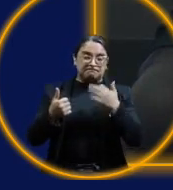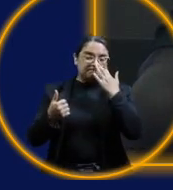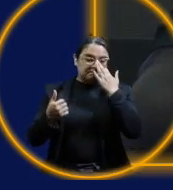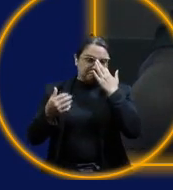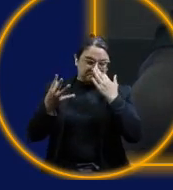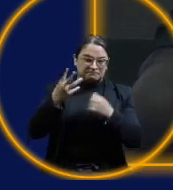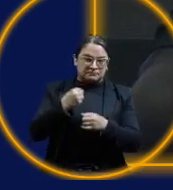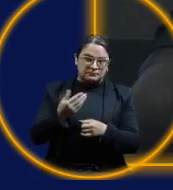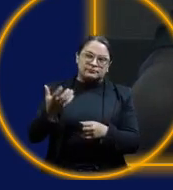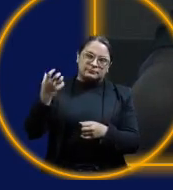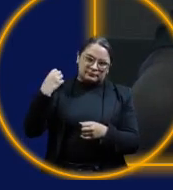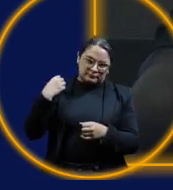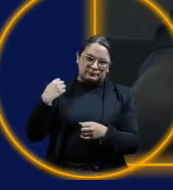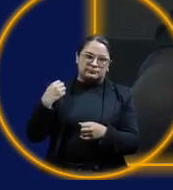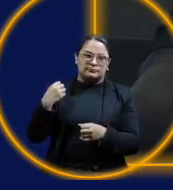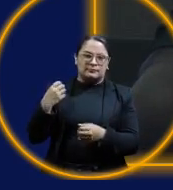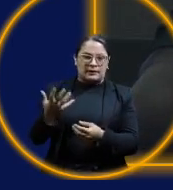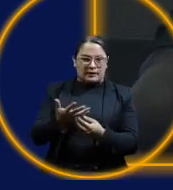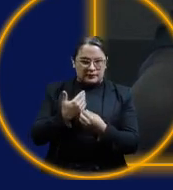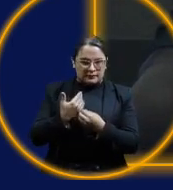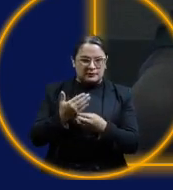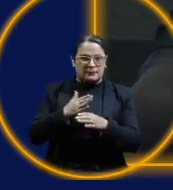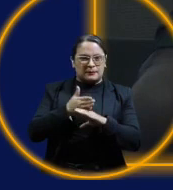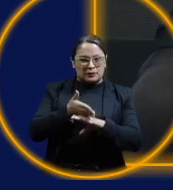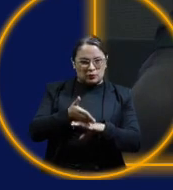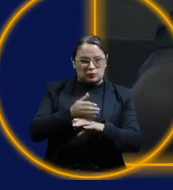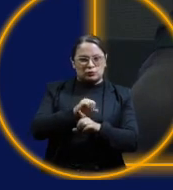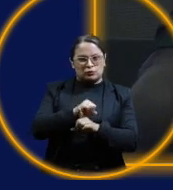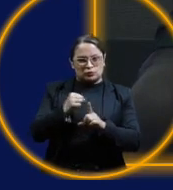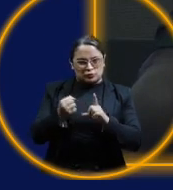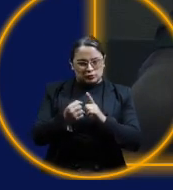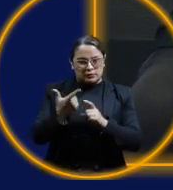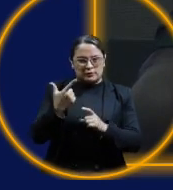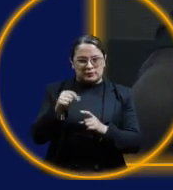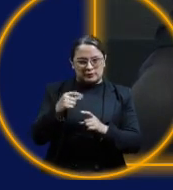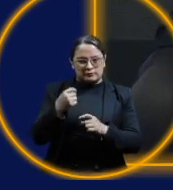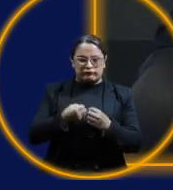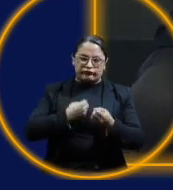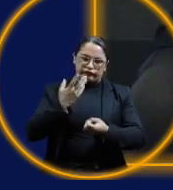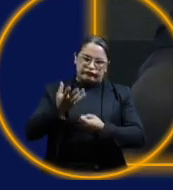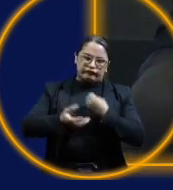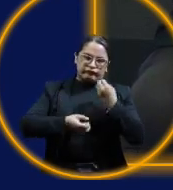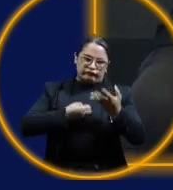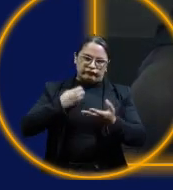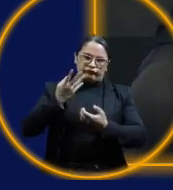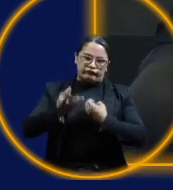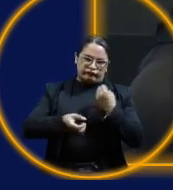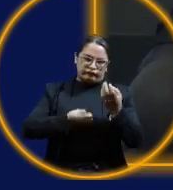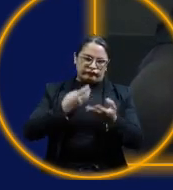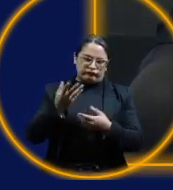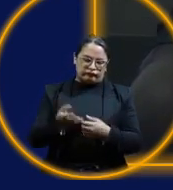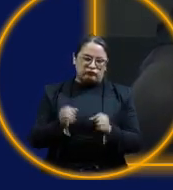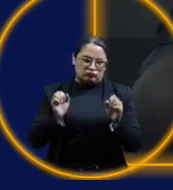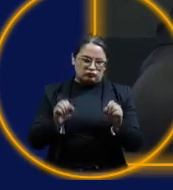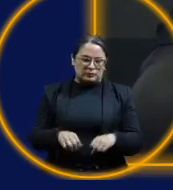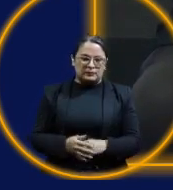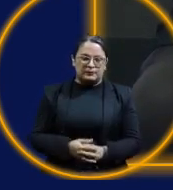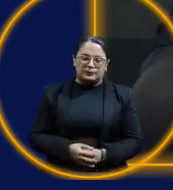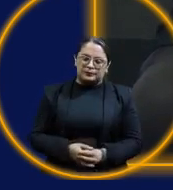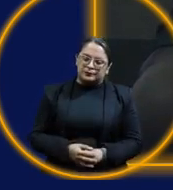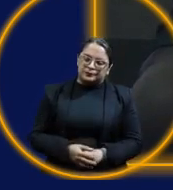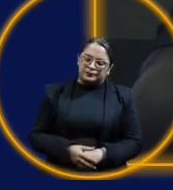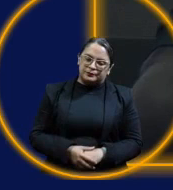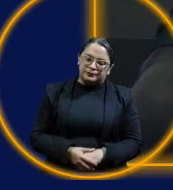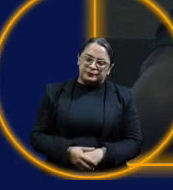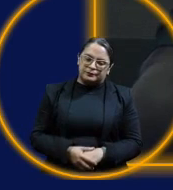apreciaba esos artistas que utilizaban medios sociales o o medios digitales para expresarse cuando de otra manera no se puede hacer eso bueno como